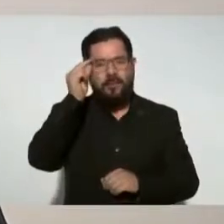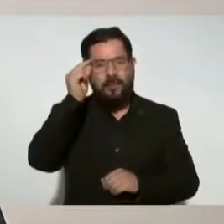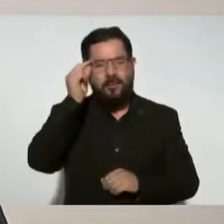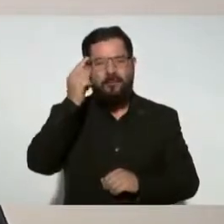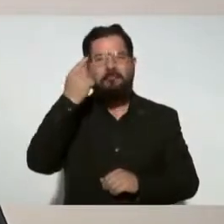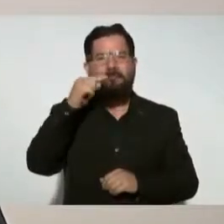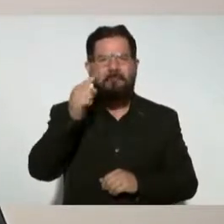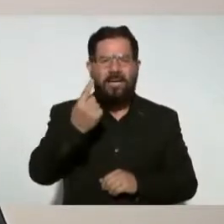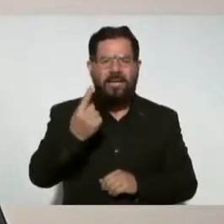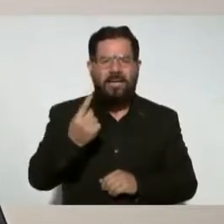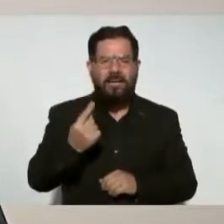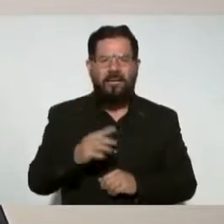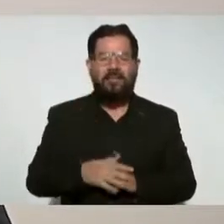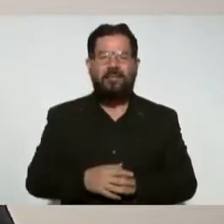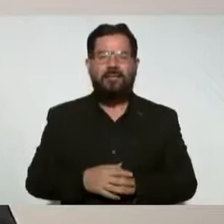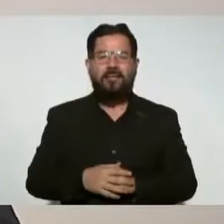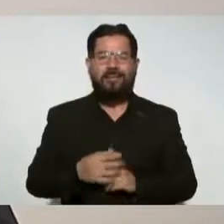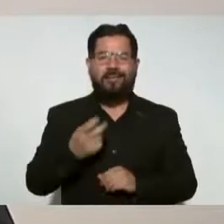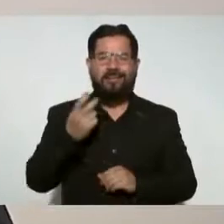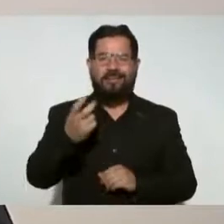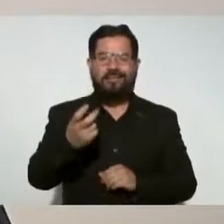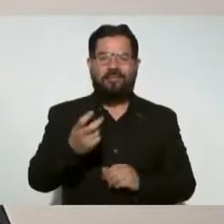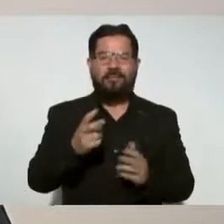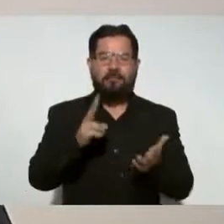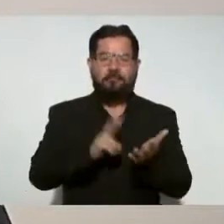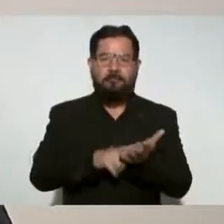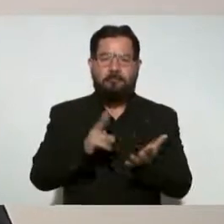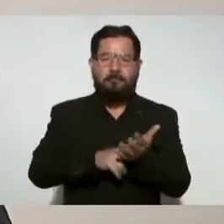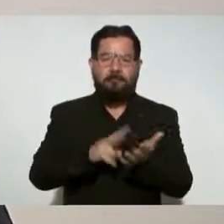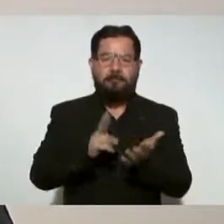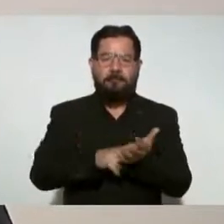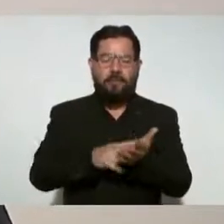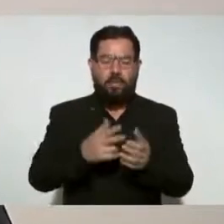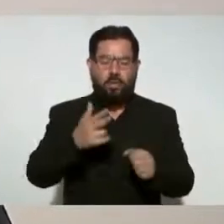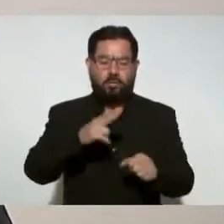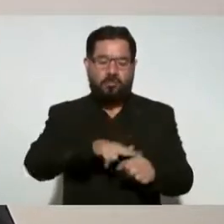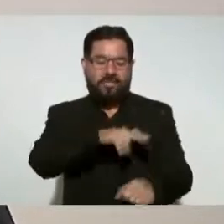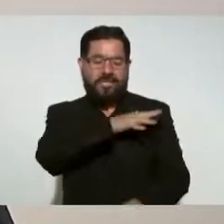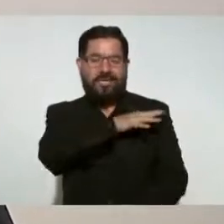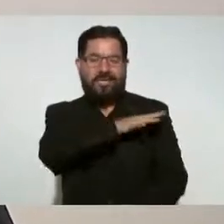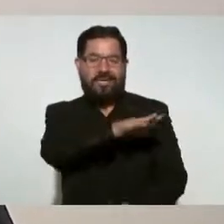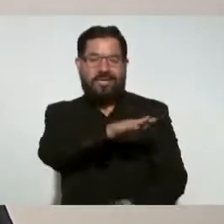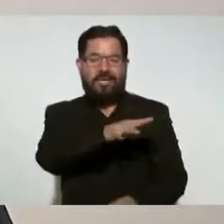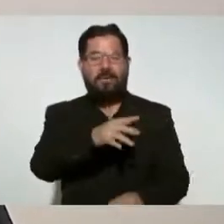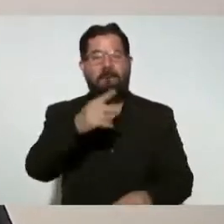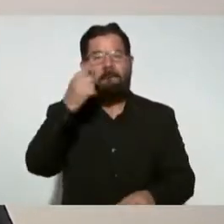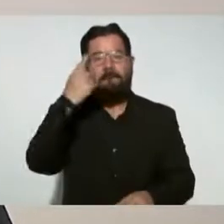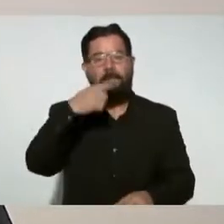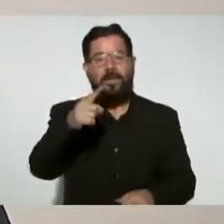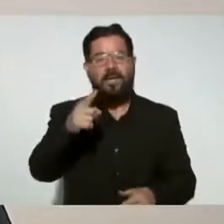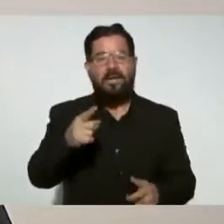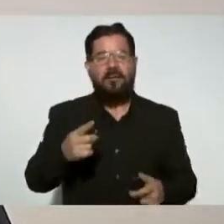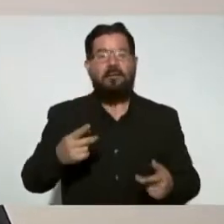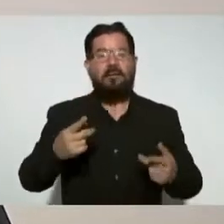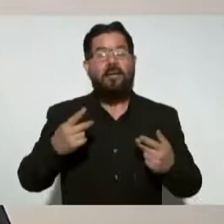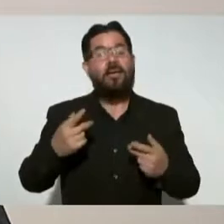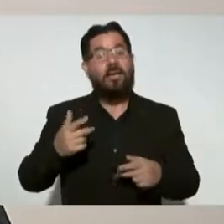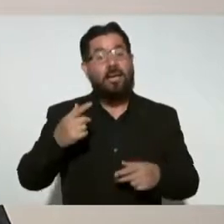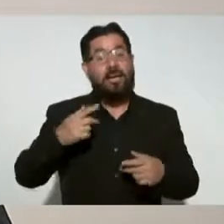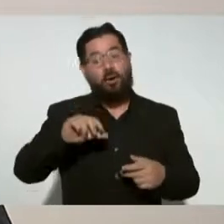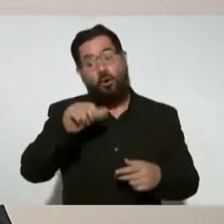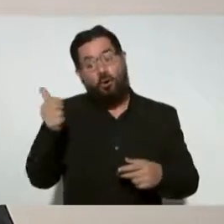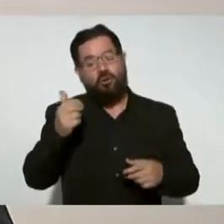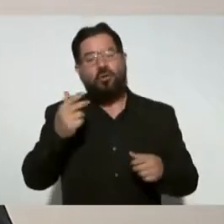se decidió darle este valor de hospital general para poder tratar a los incurables pacientes con